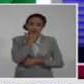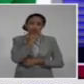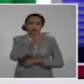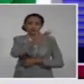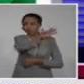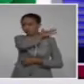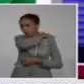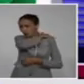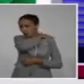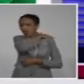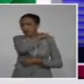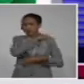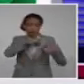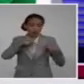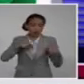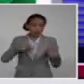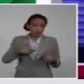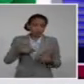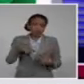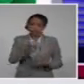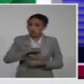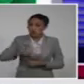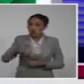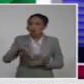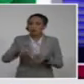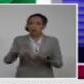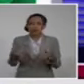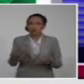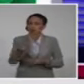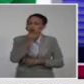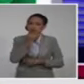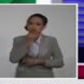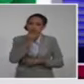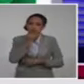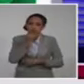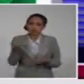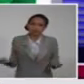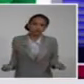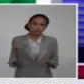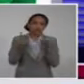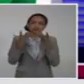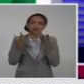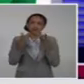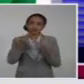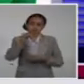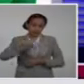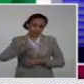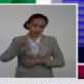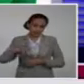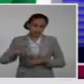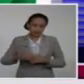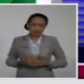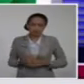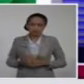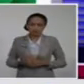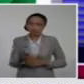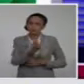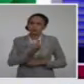el corazón, y realmente no fue posible reanimarla en un momento determinado. Lo lamentamos